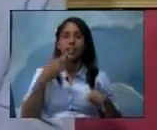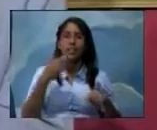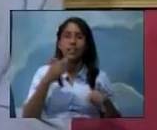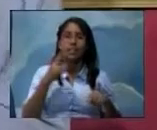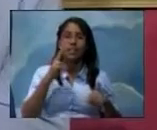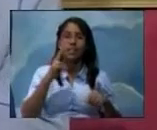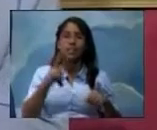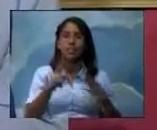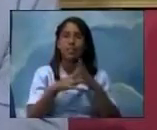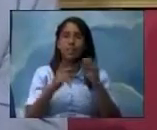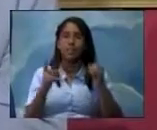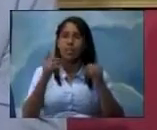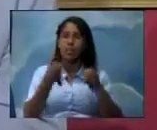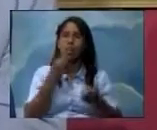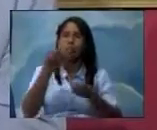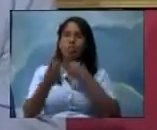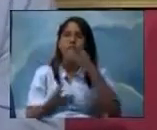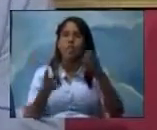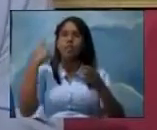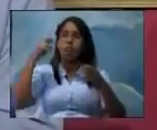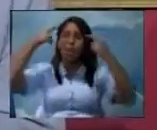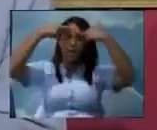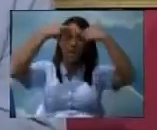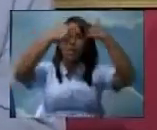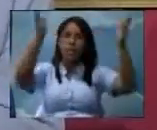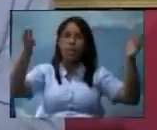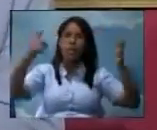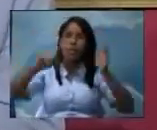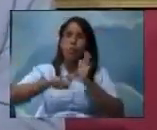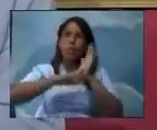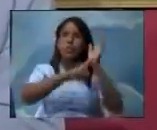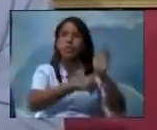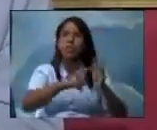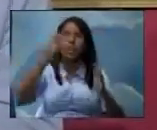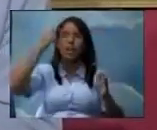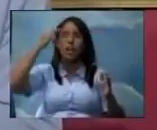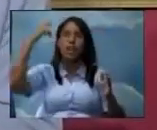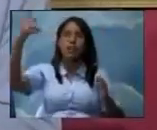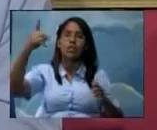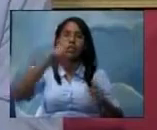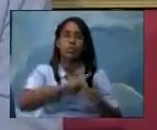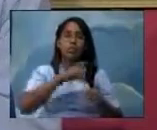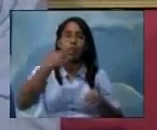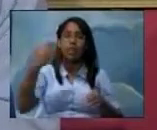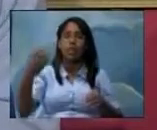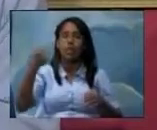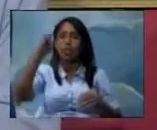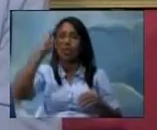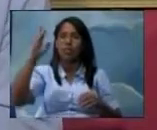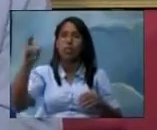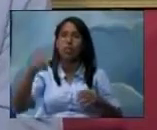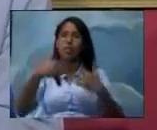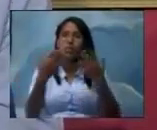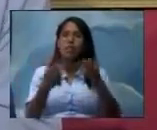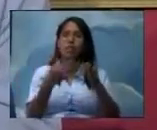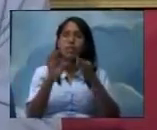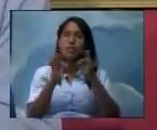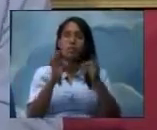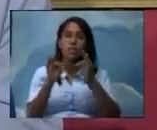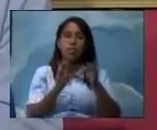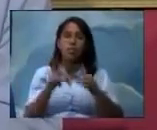Daniel, ¿verdad?, contándole o revelándole, mostrándole el sueño que Dios le dio la interpretación a